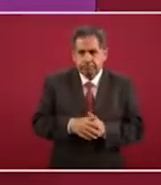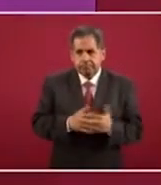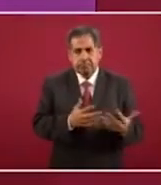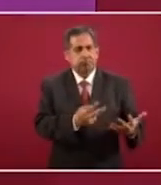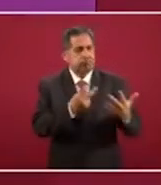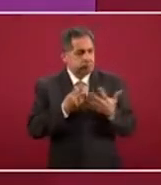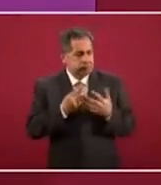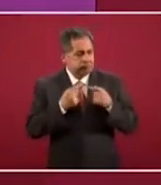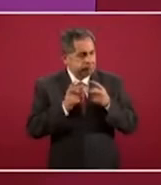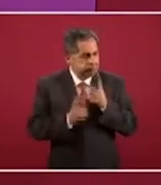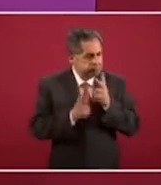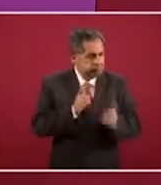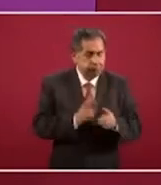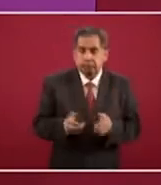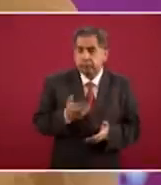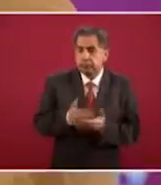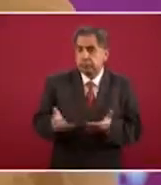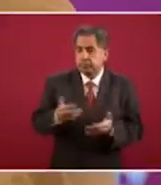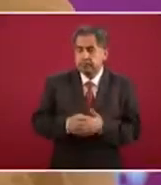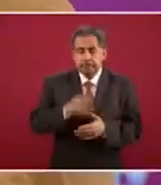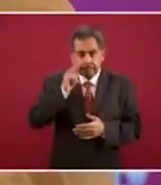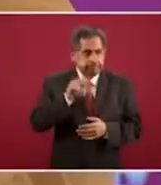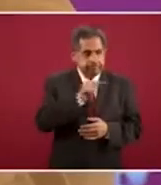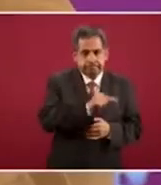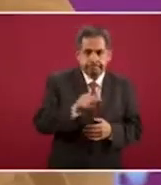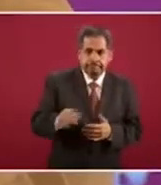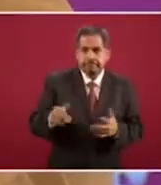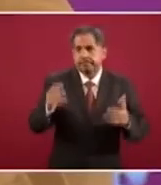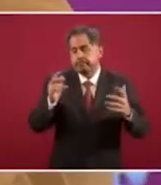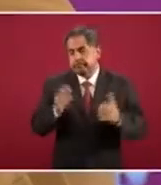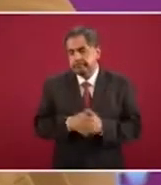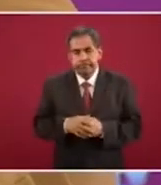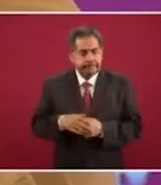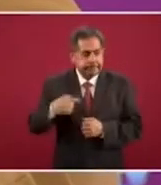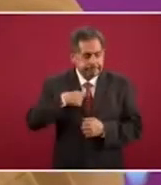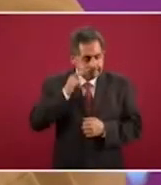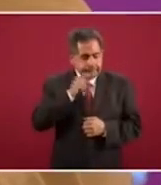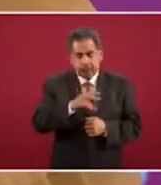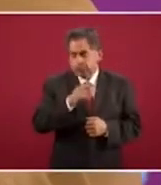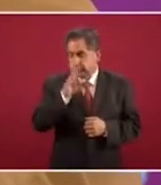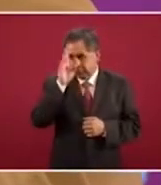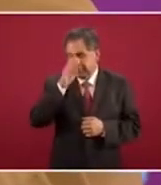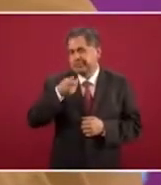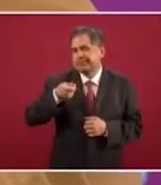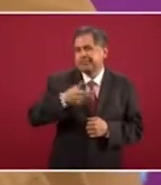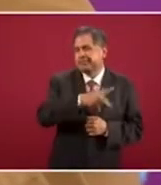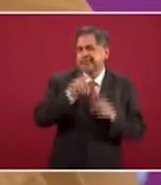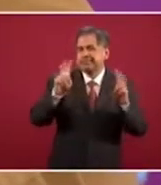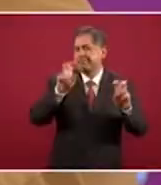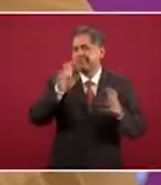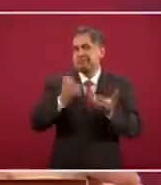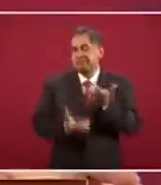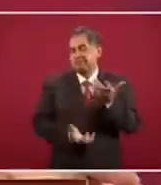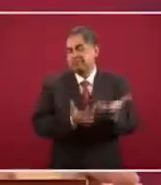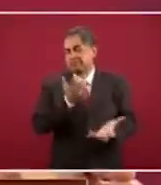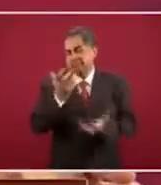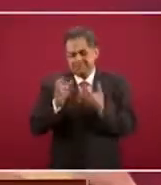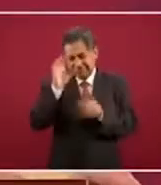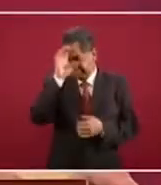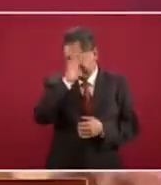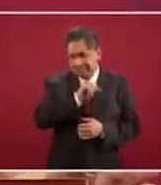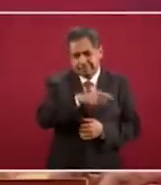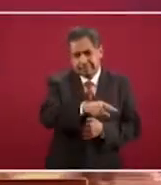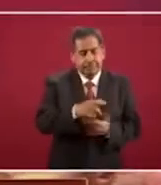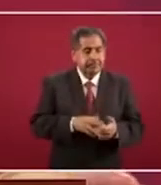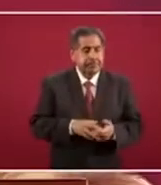prácticamente estamos frente a situaciones en las que yo le he llamado infiernos ambientales. Los problemas de salud